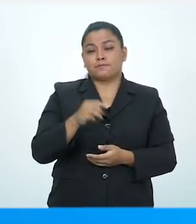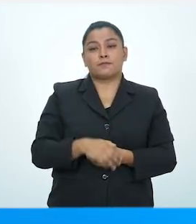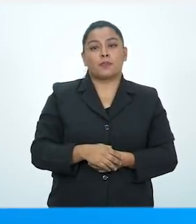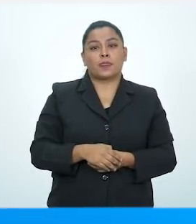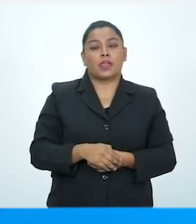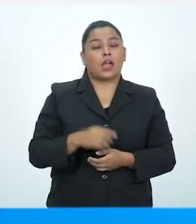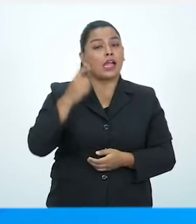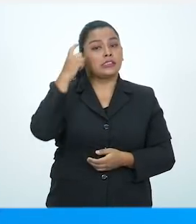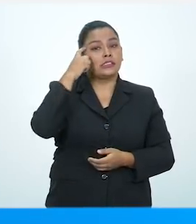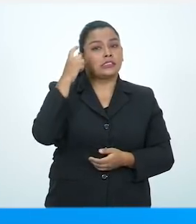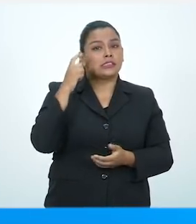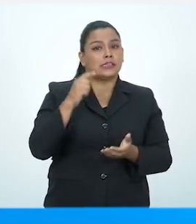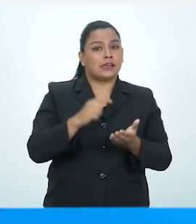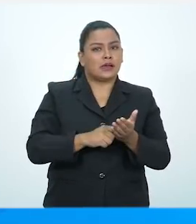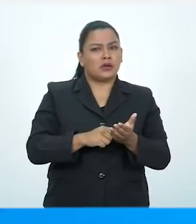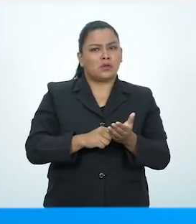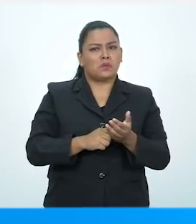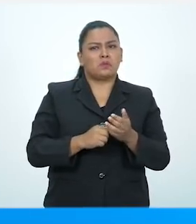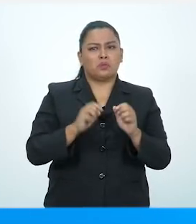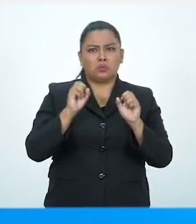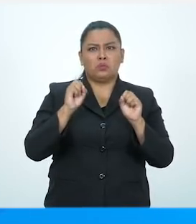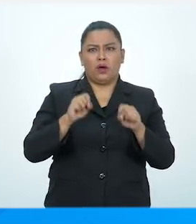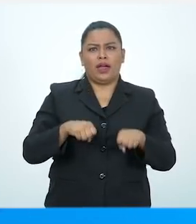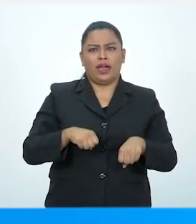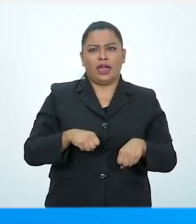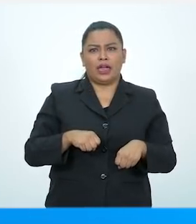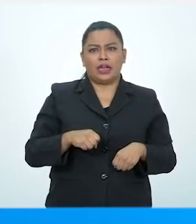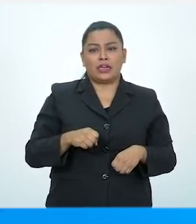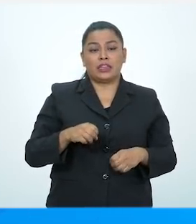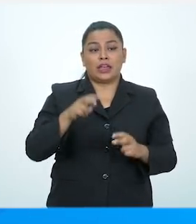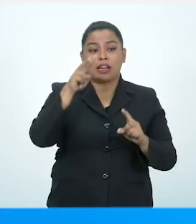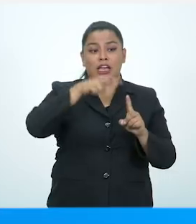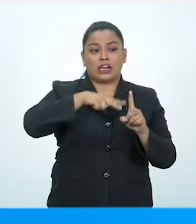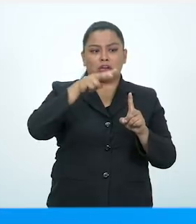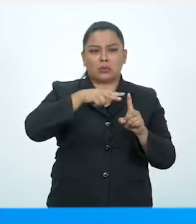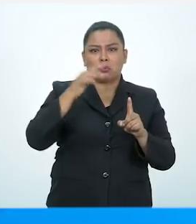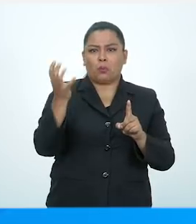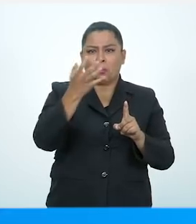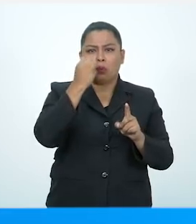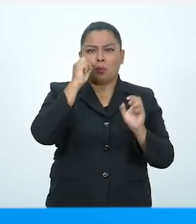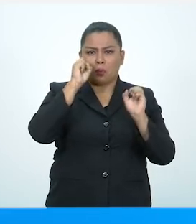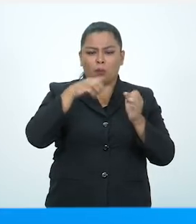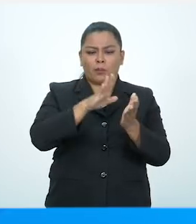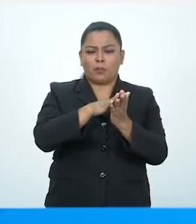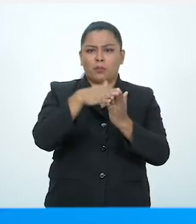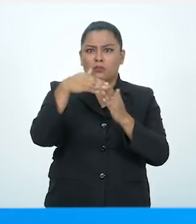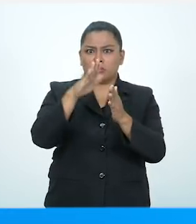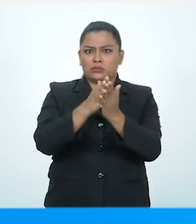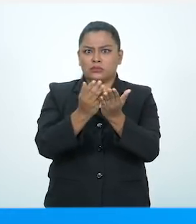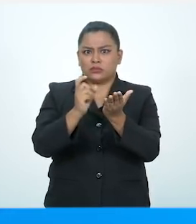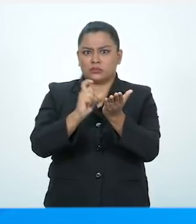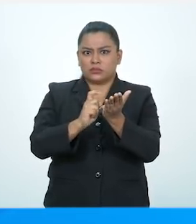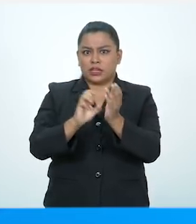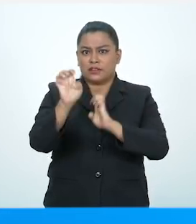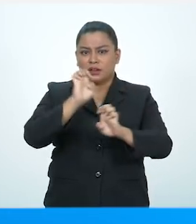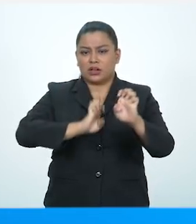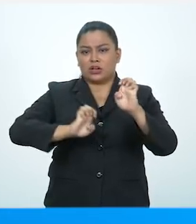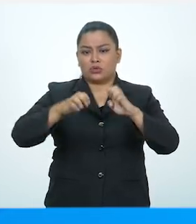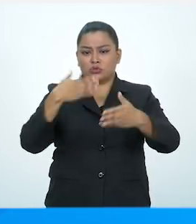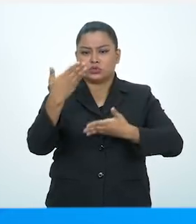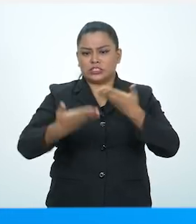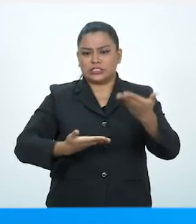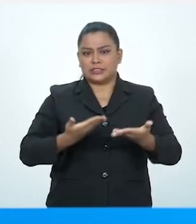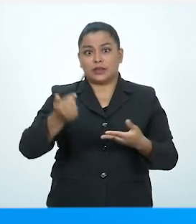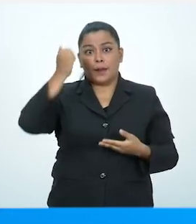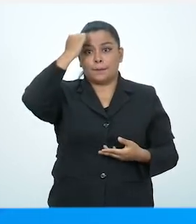forma tendremos una prueba intencionalizada y que cumpla con las características que plantea el documento de evaluación al